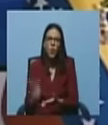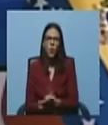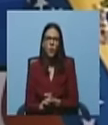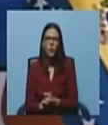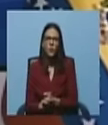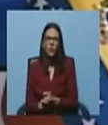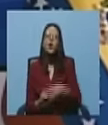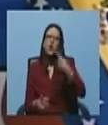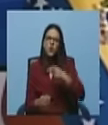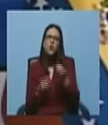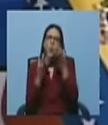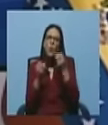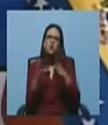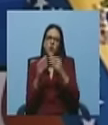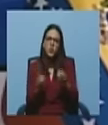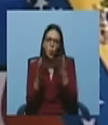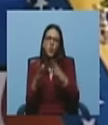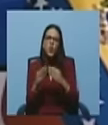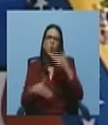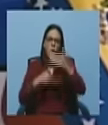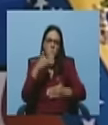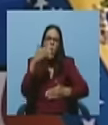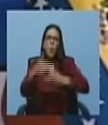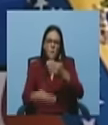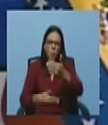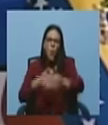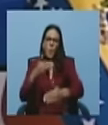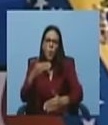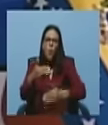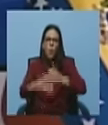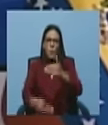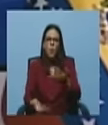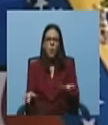Iremos informando paulatinamente.